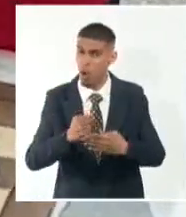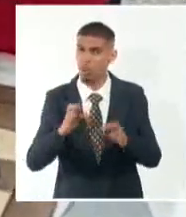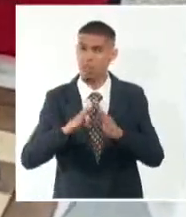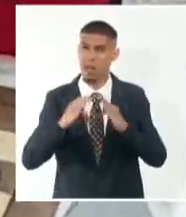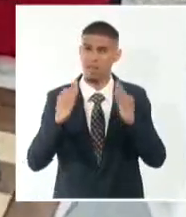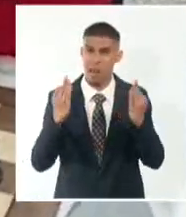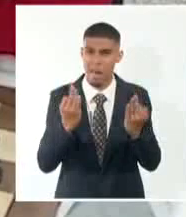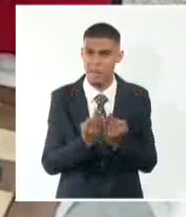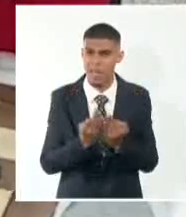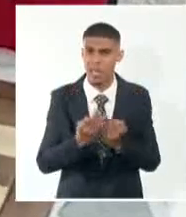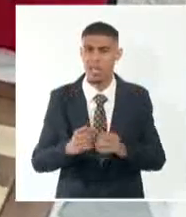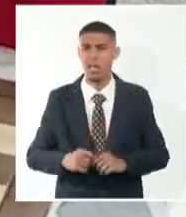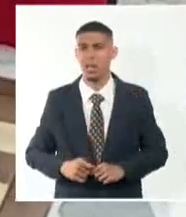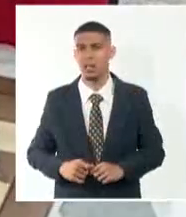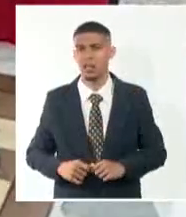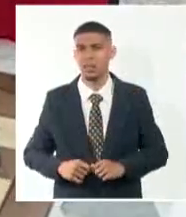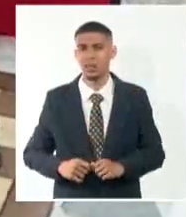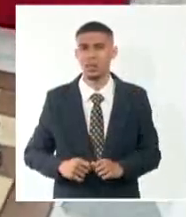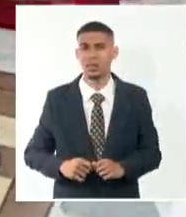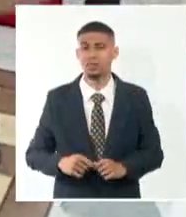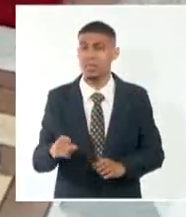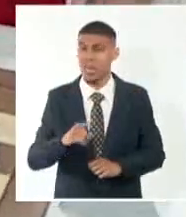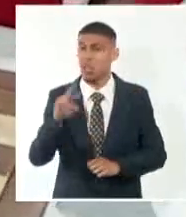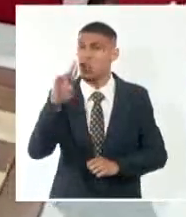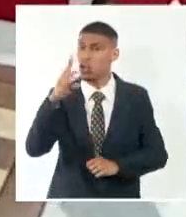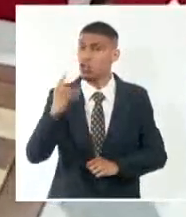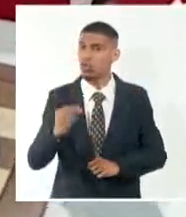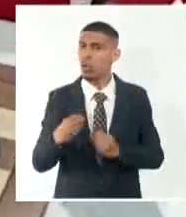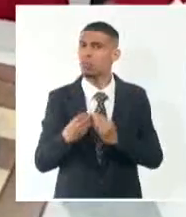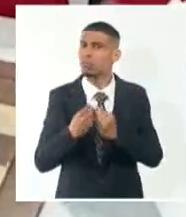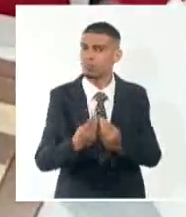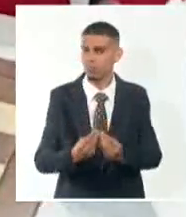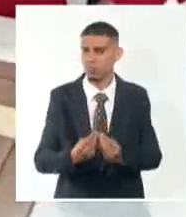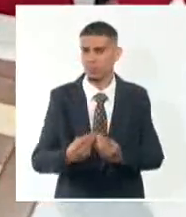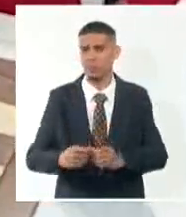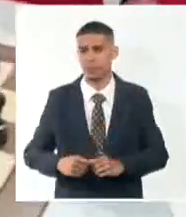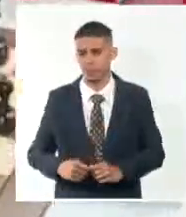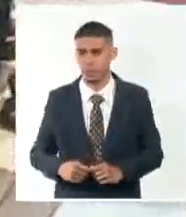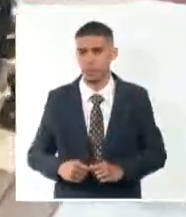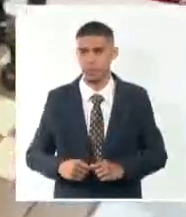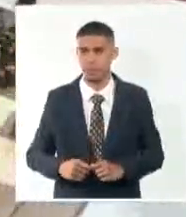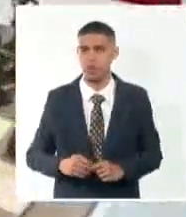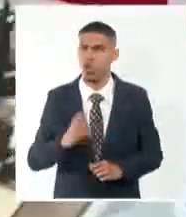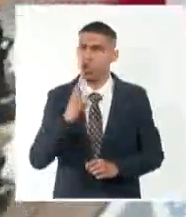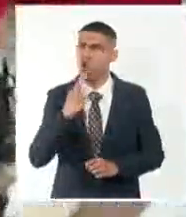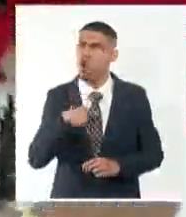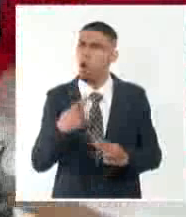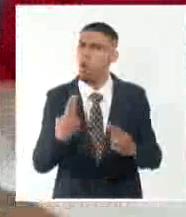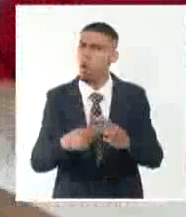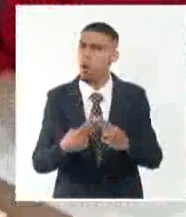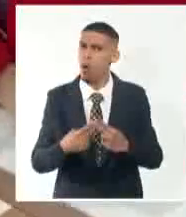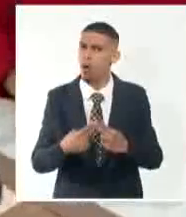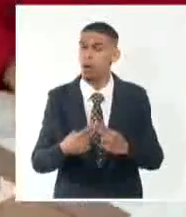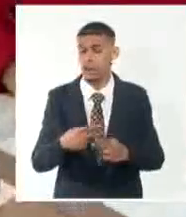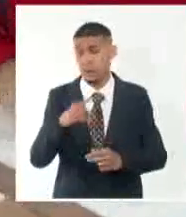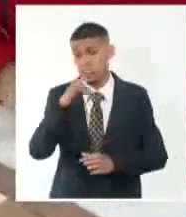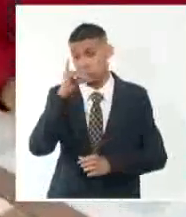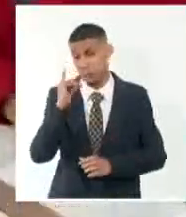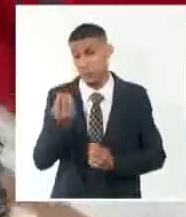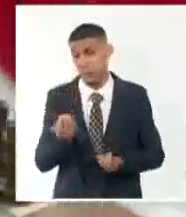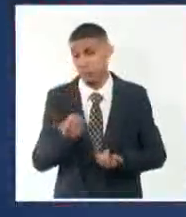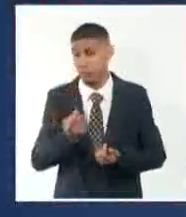general también a los seguidores, y este es un resultado dedicado a todos ellos. ¿Y la calidad en sentido general del evento? Sí, un torneo muy fuerte. Nosotros